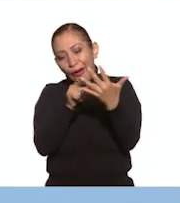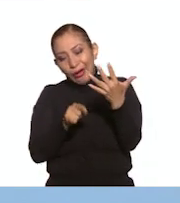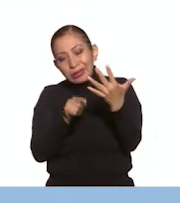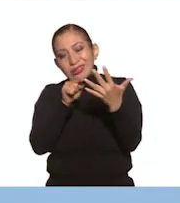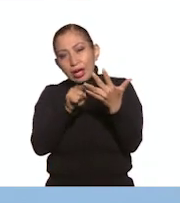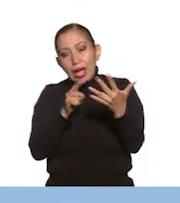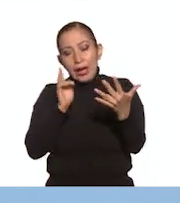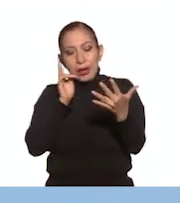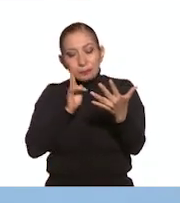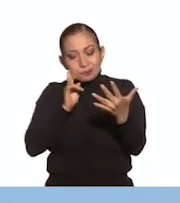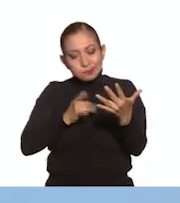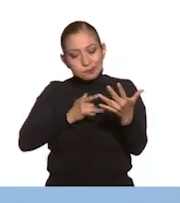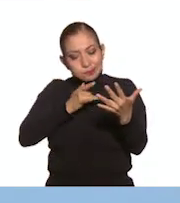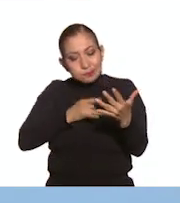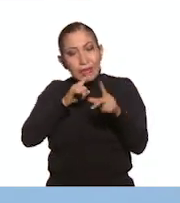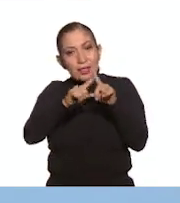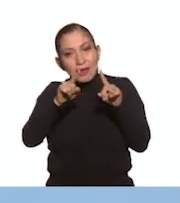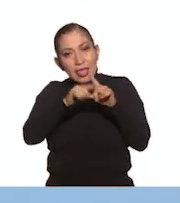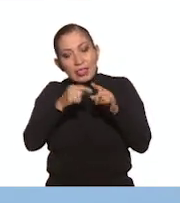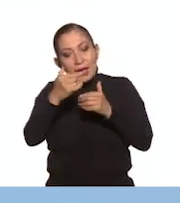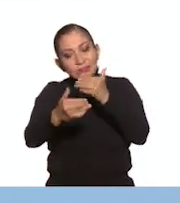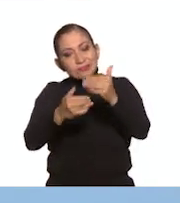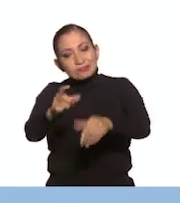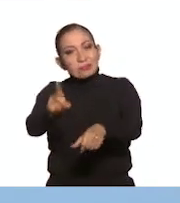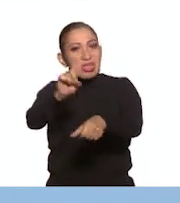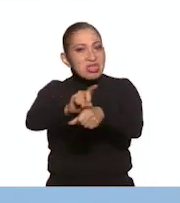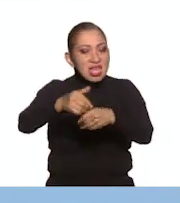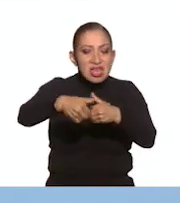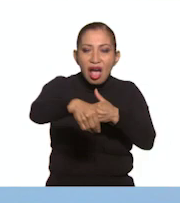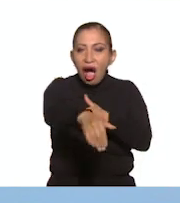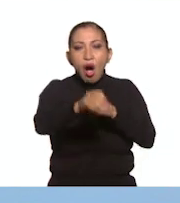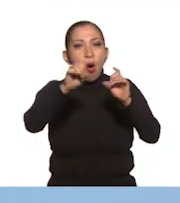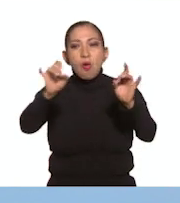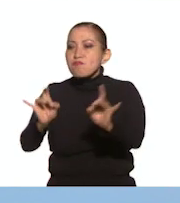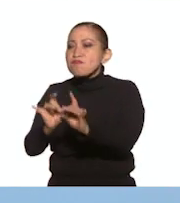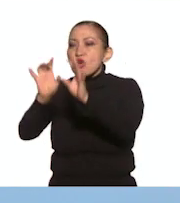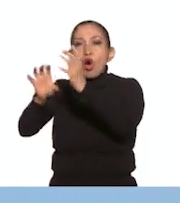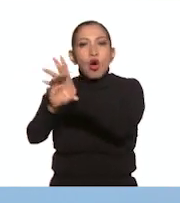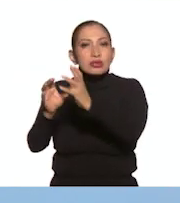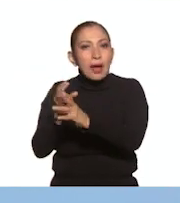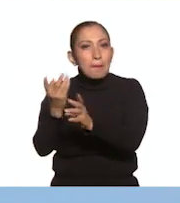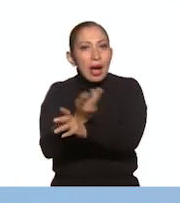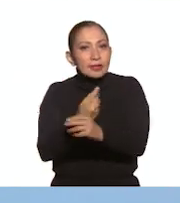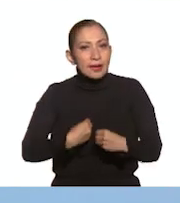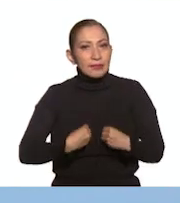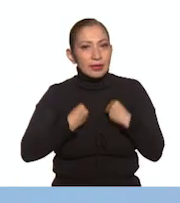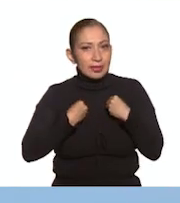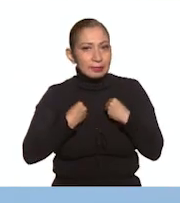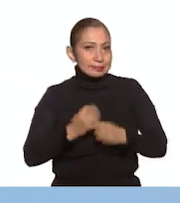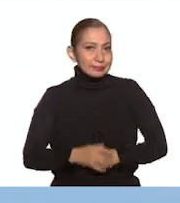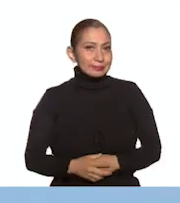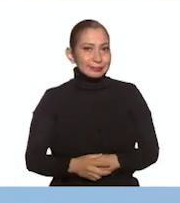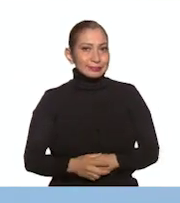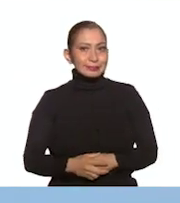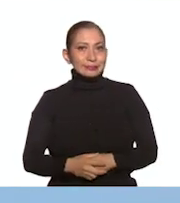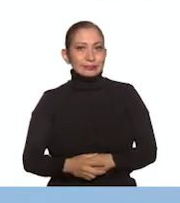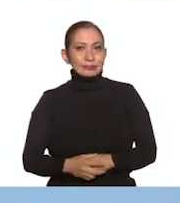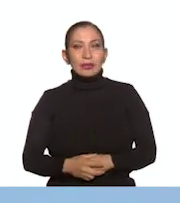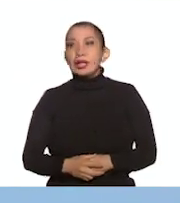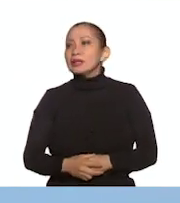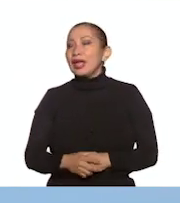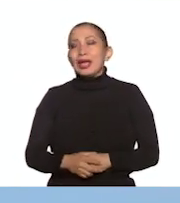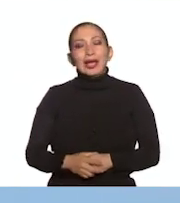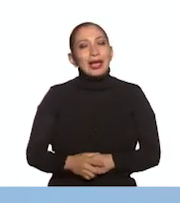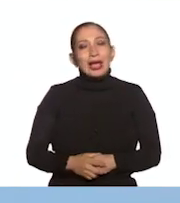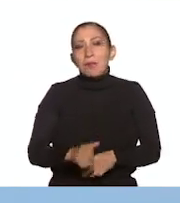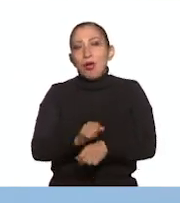que experimentamos en diferentes momentos o circunstancias de nuestra vida. Ay, y qué